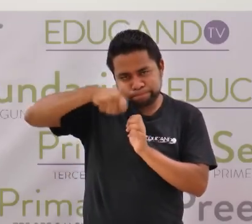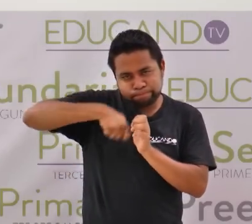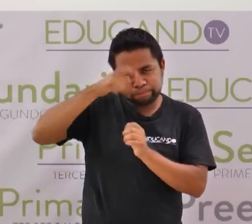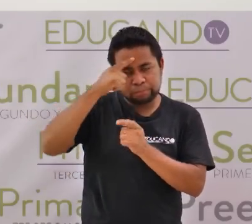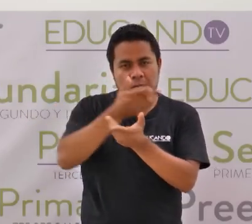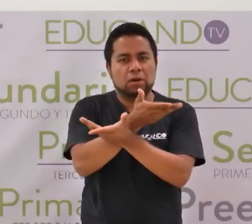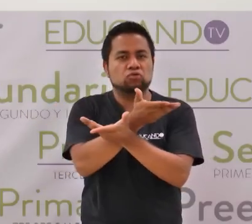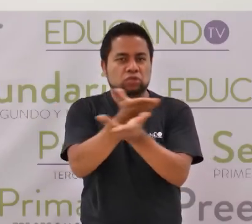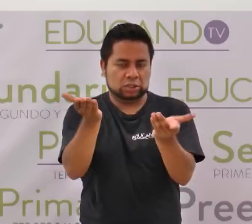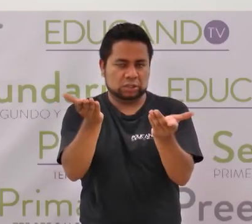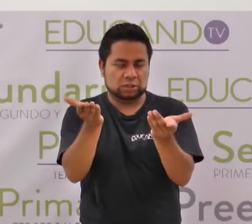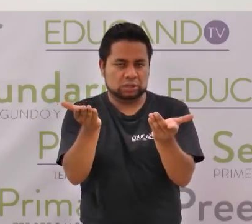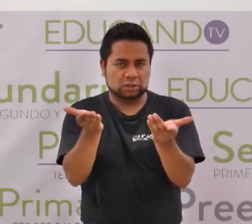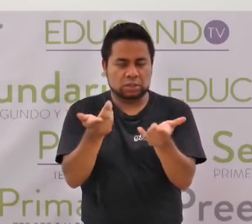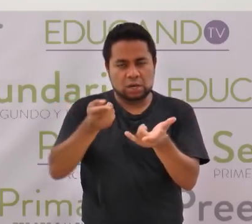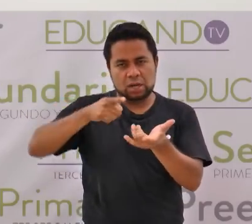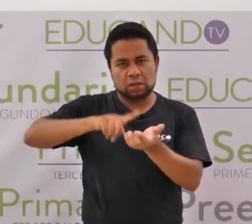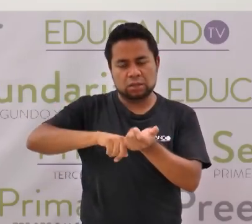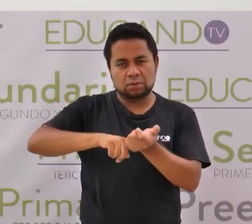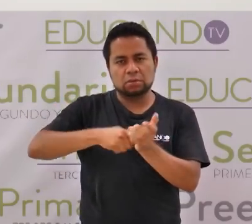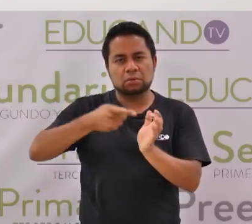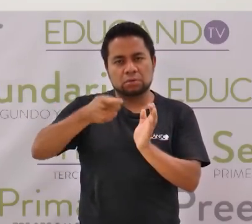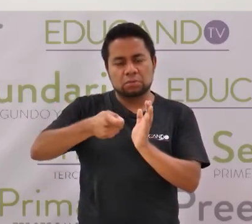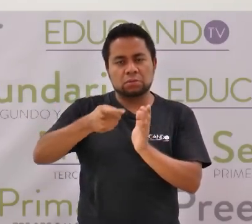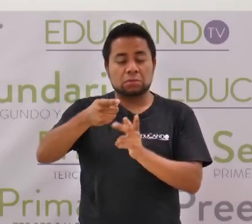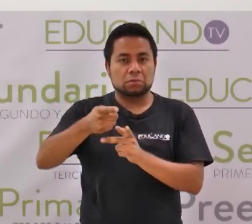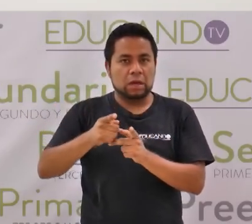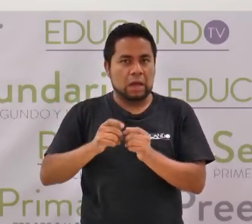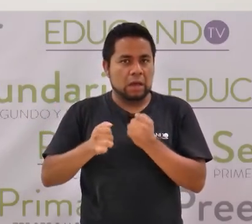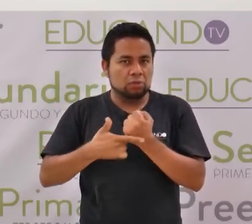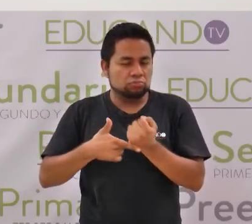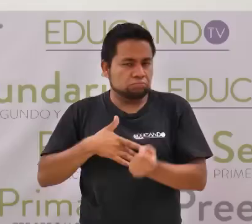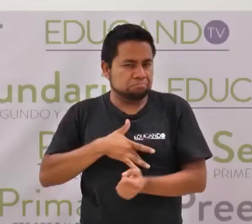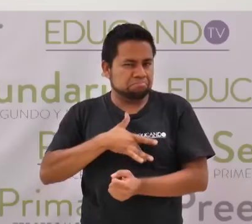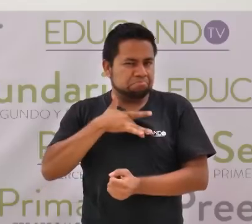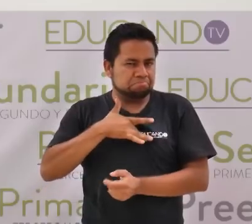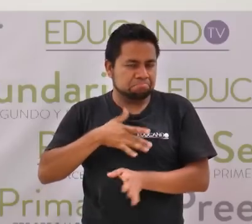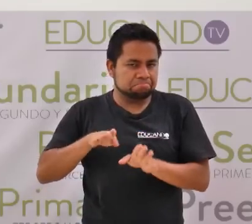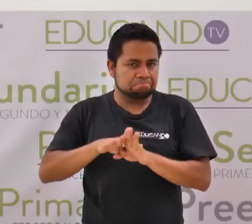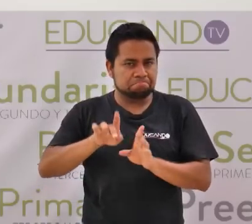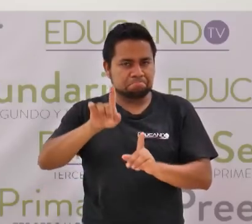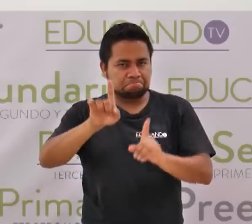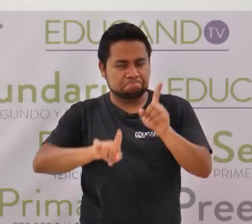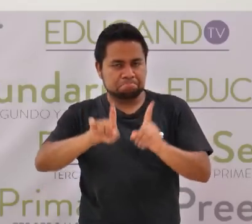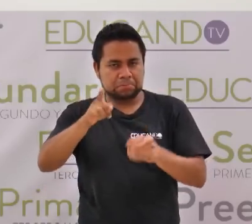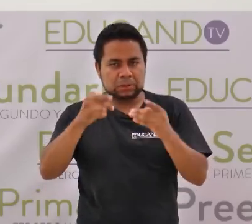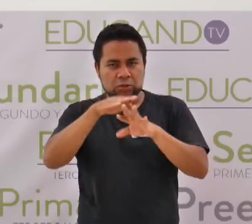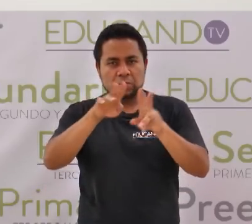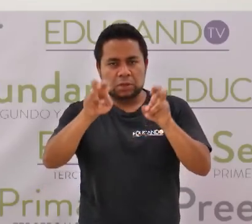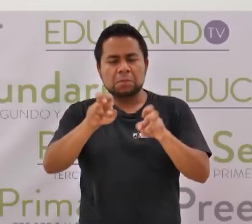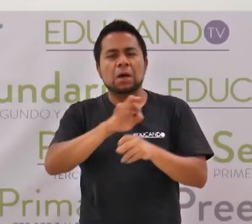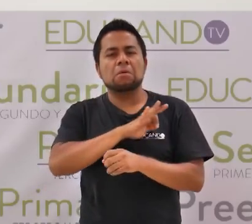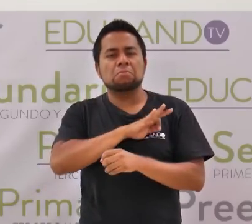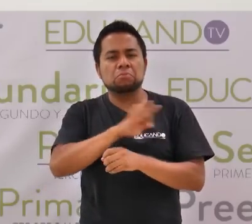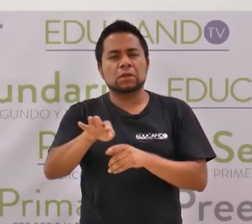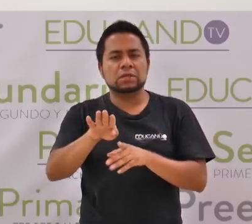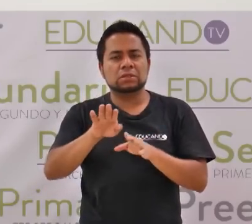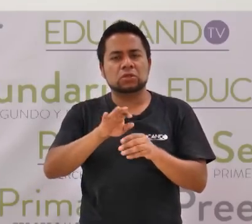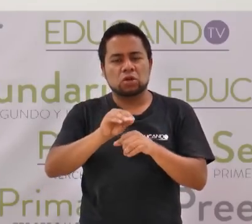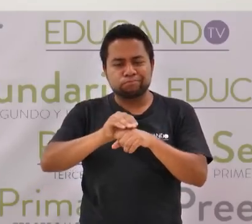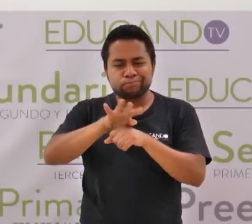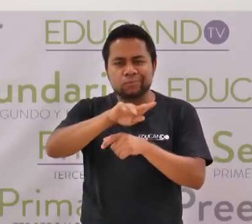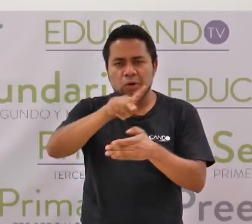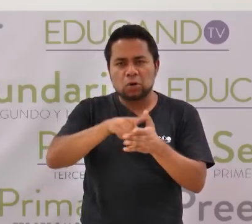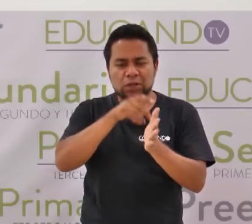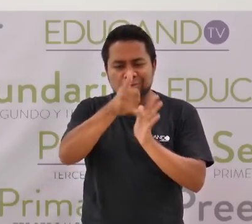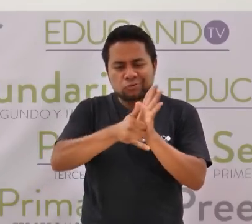ustedes y en las cuales, si les quedó alguna duda, ustedes pueden volver a